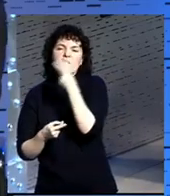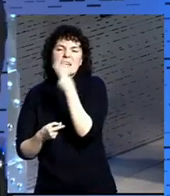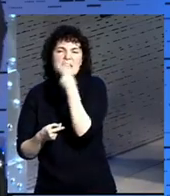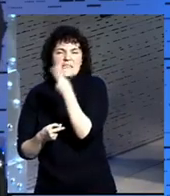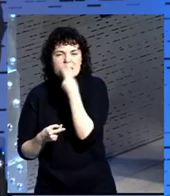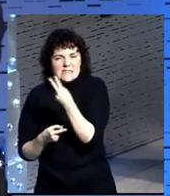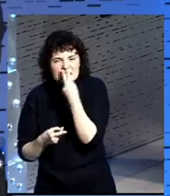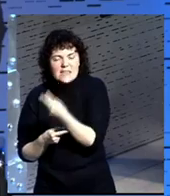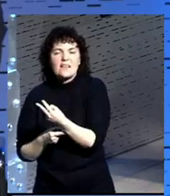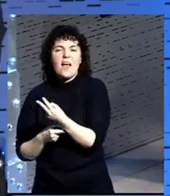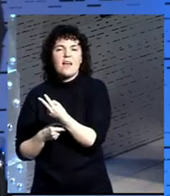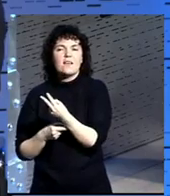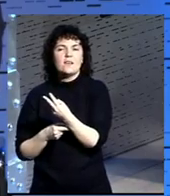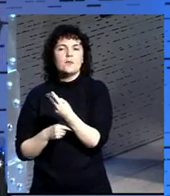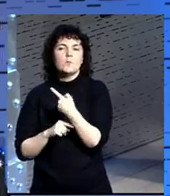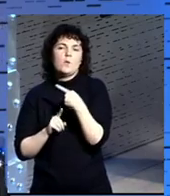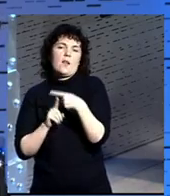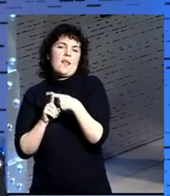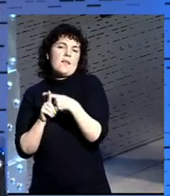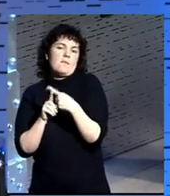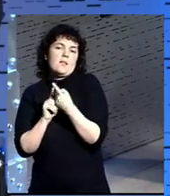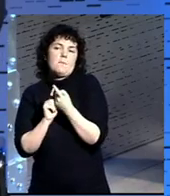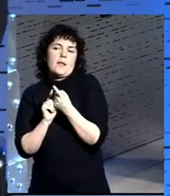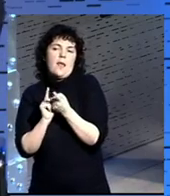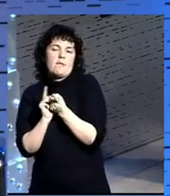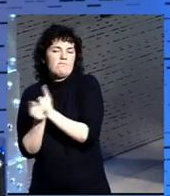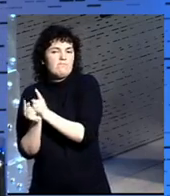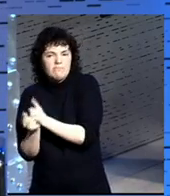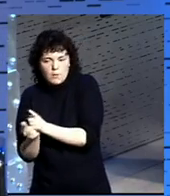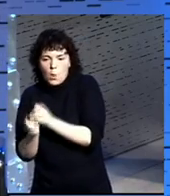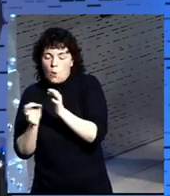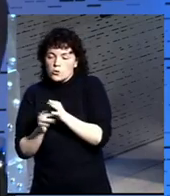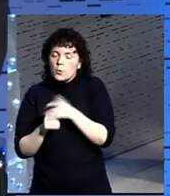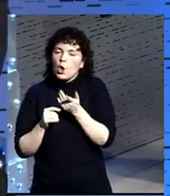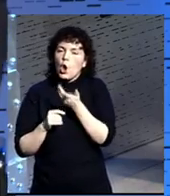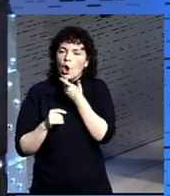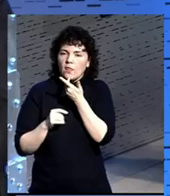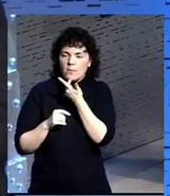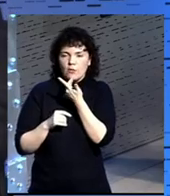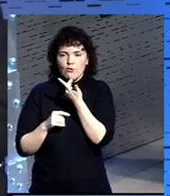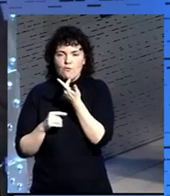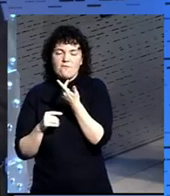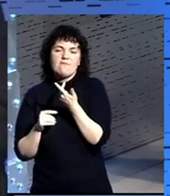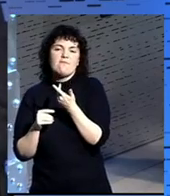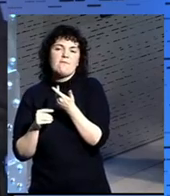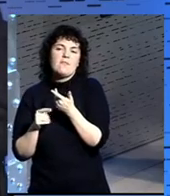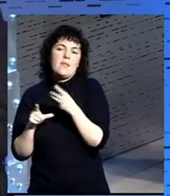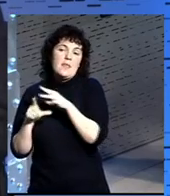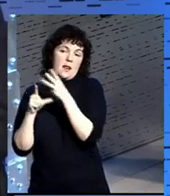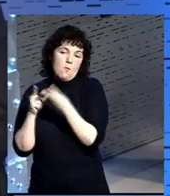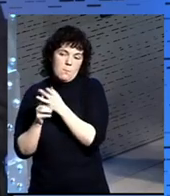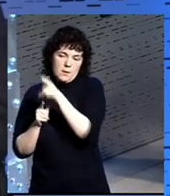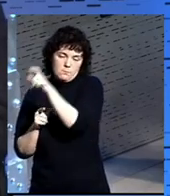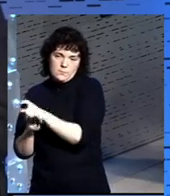también con un ratio mucho mayor de conversión, justo porque hemos aplicado ese conocimiento al guión de la persona